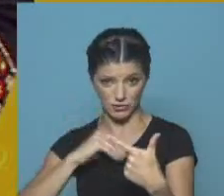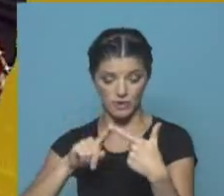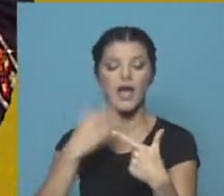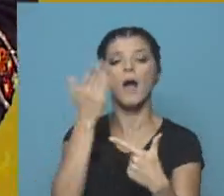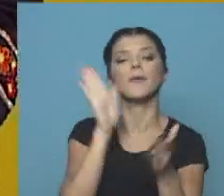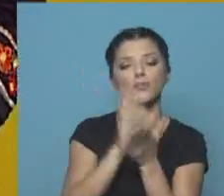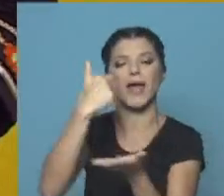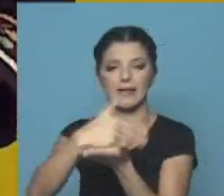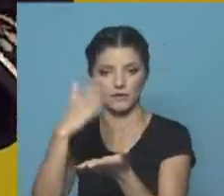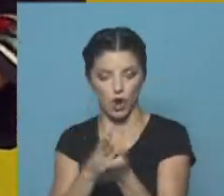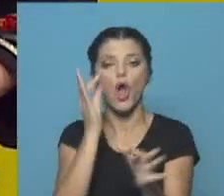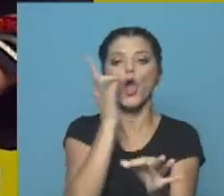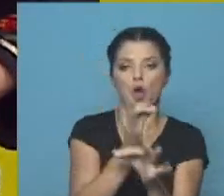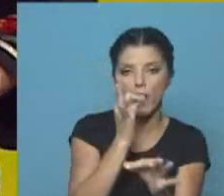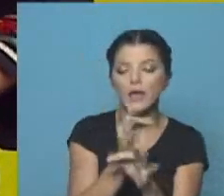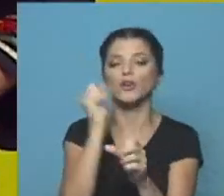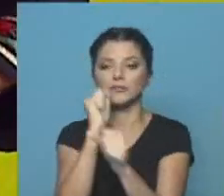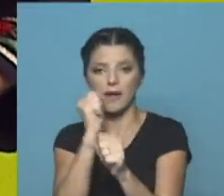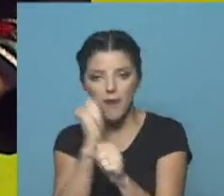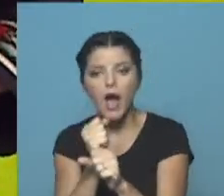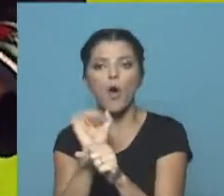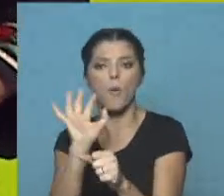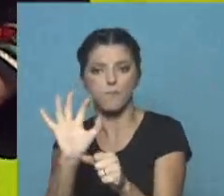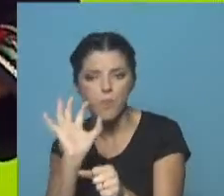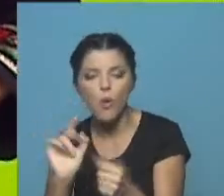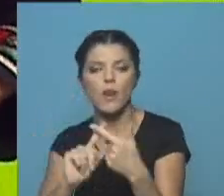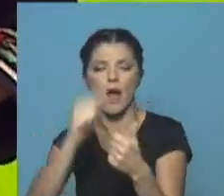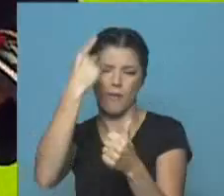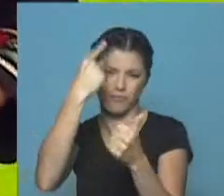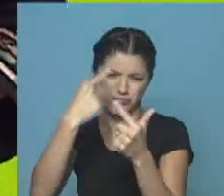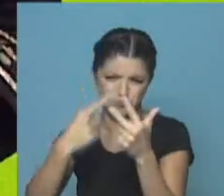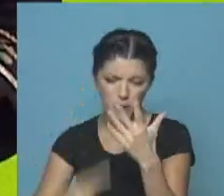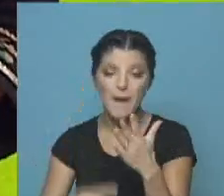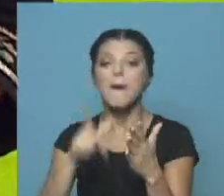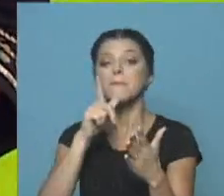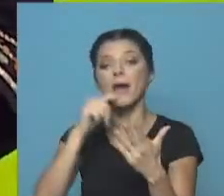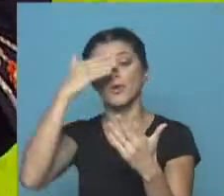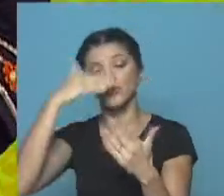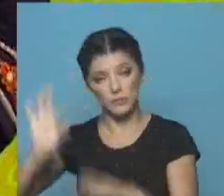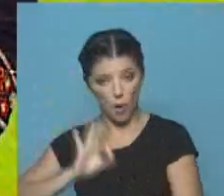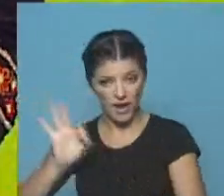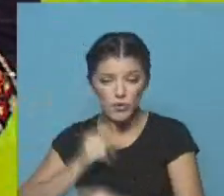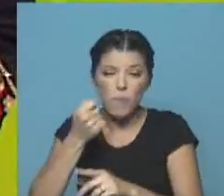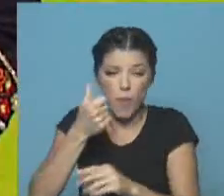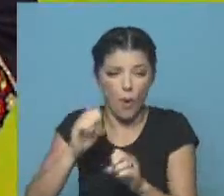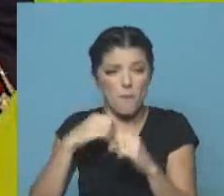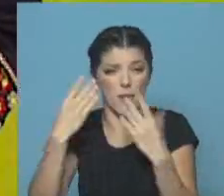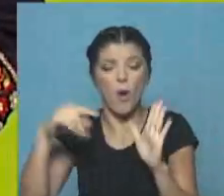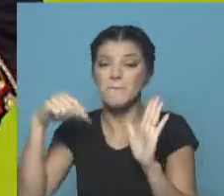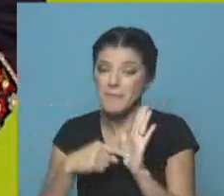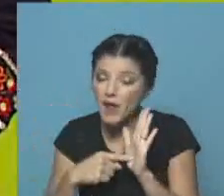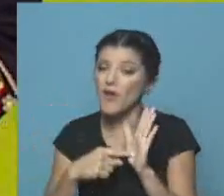infantil, escolaridad, bullying, varios rubros. Hay una leve mejora con respecto a los últimos años, pero de todas maneras los datos son